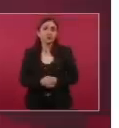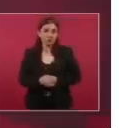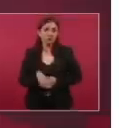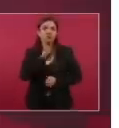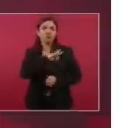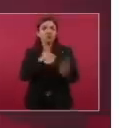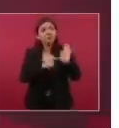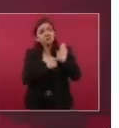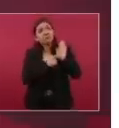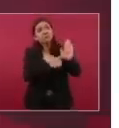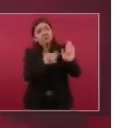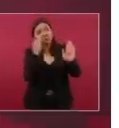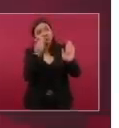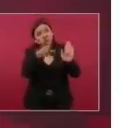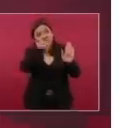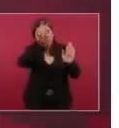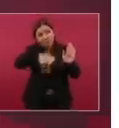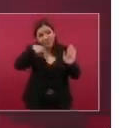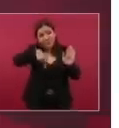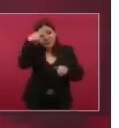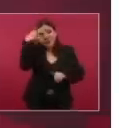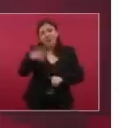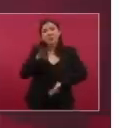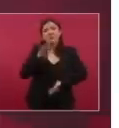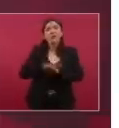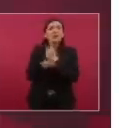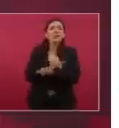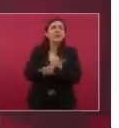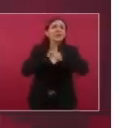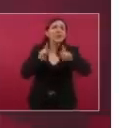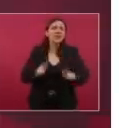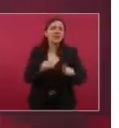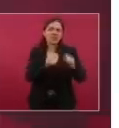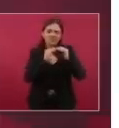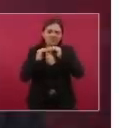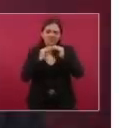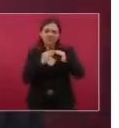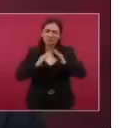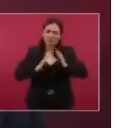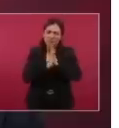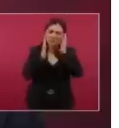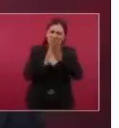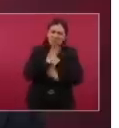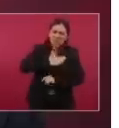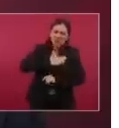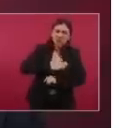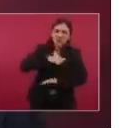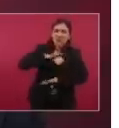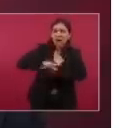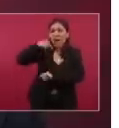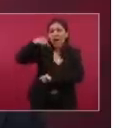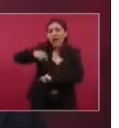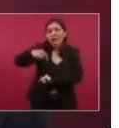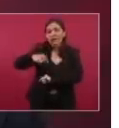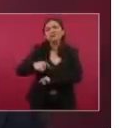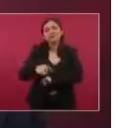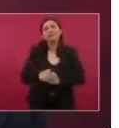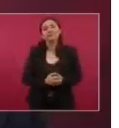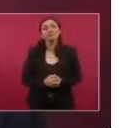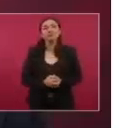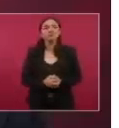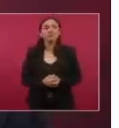para demostrar que es más libertad y que hay más democracia nuestro país